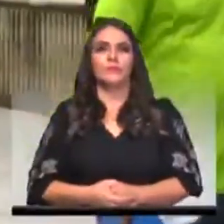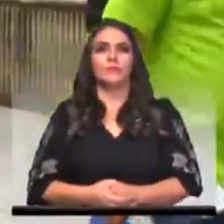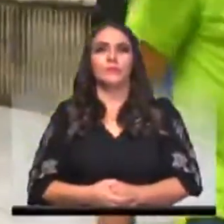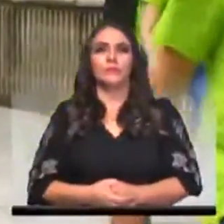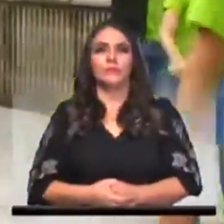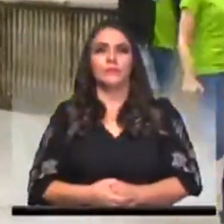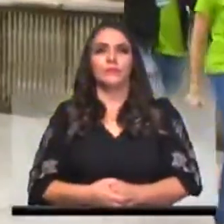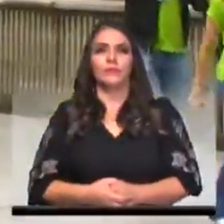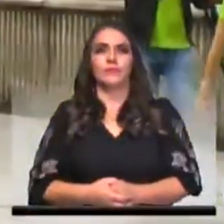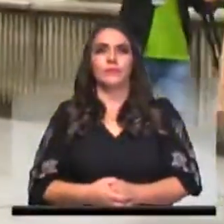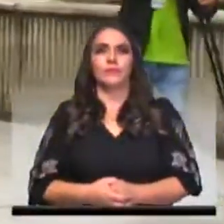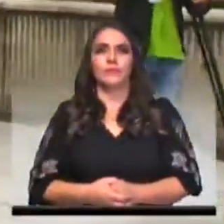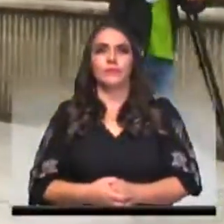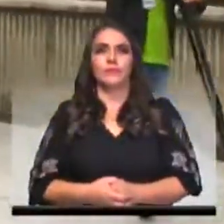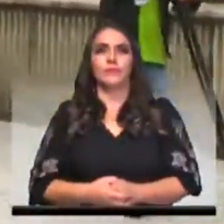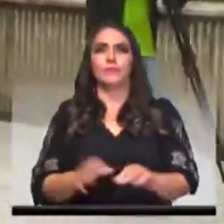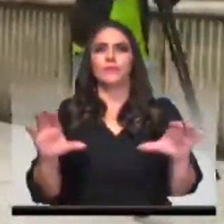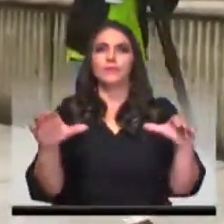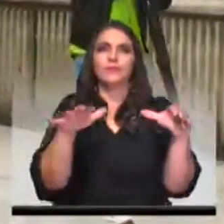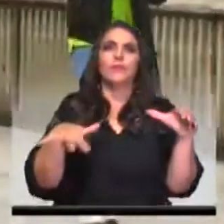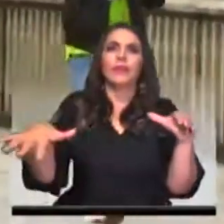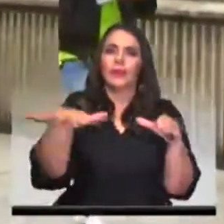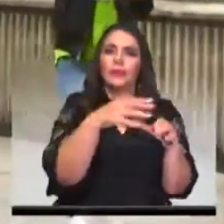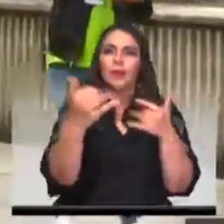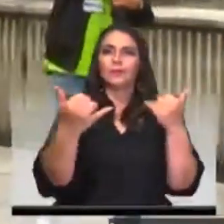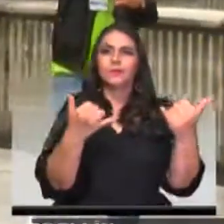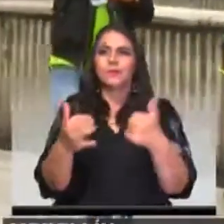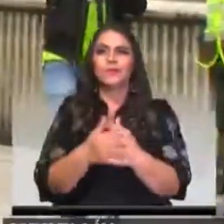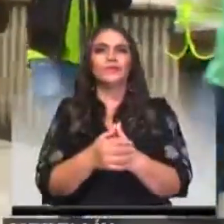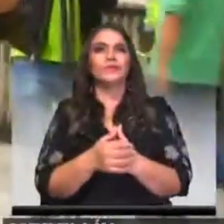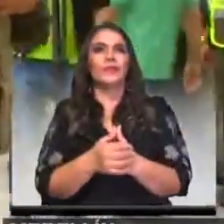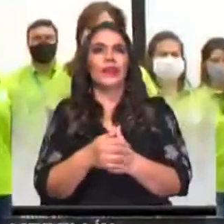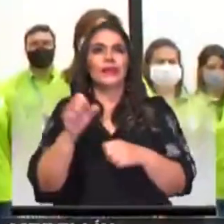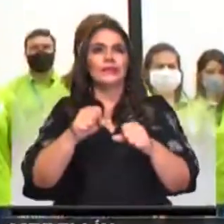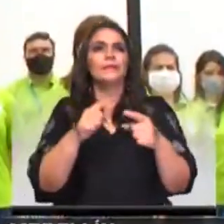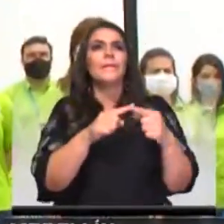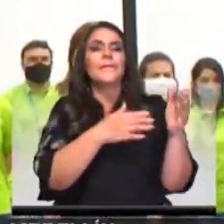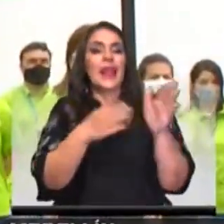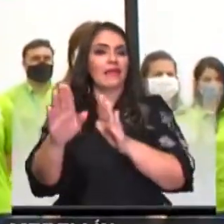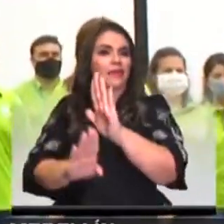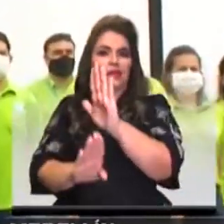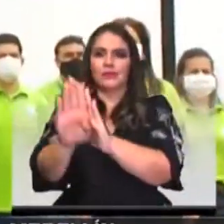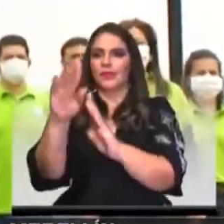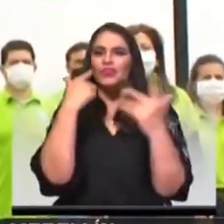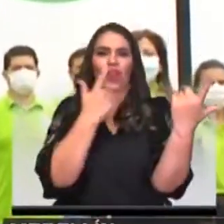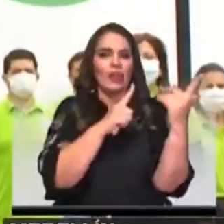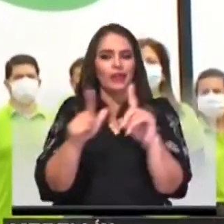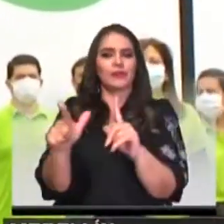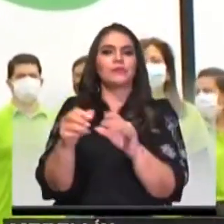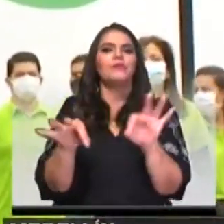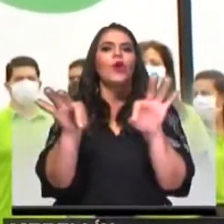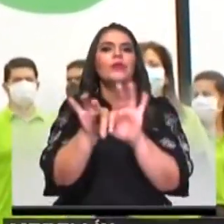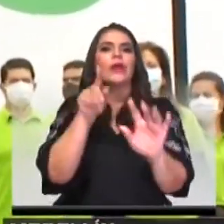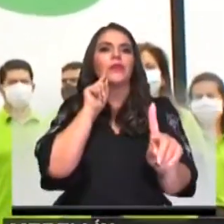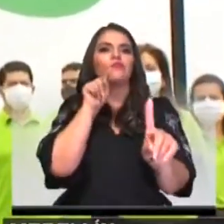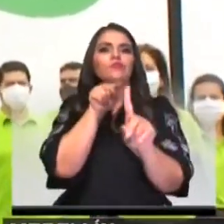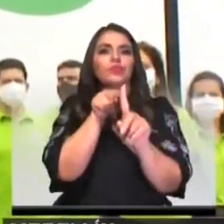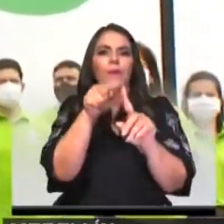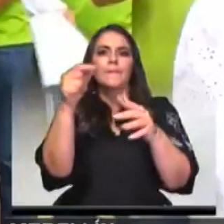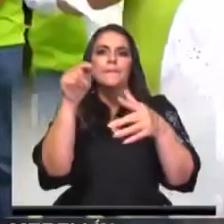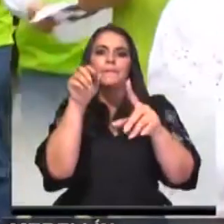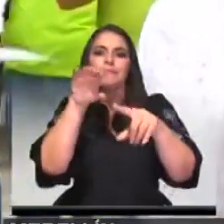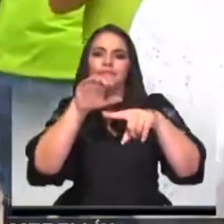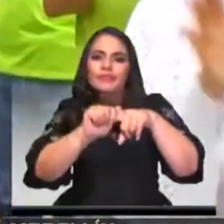gabinete el camino durante la ausencia del nivel de gaviria ya está trazado con el plan de desarrollo y darle cumplimiento a sus cinco ejes